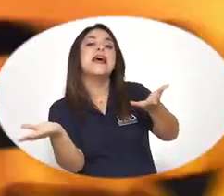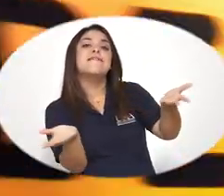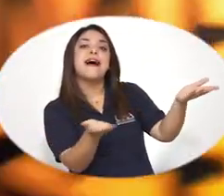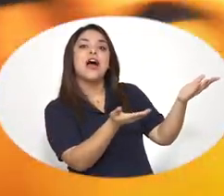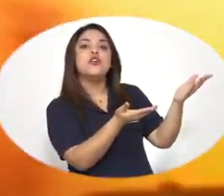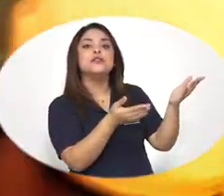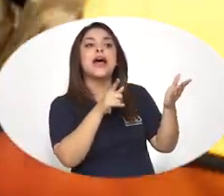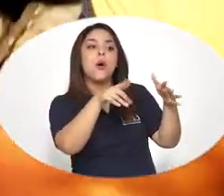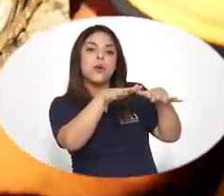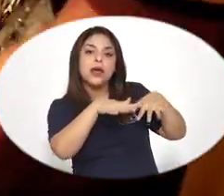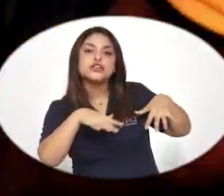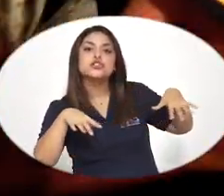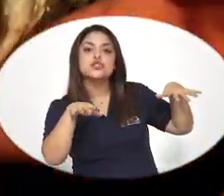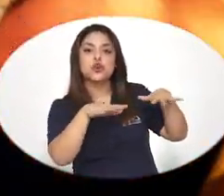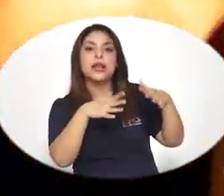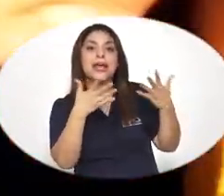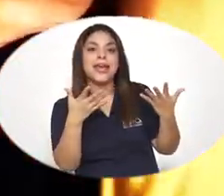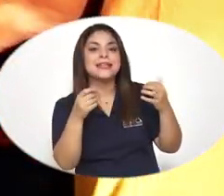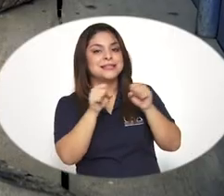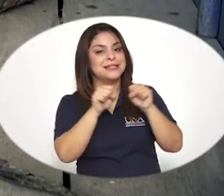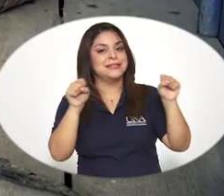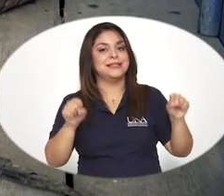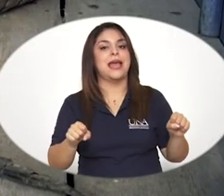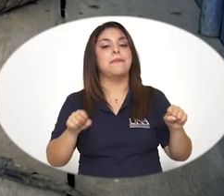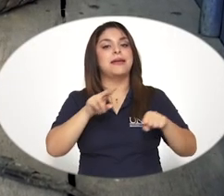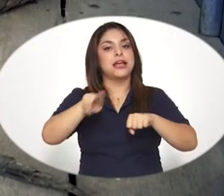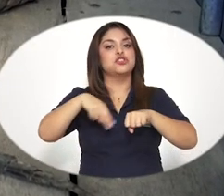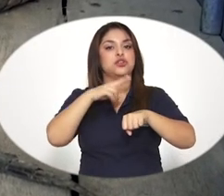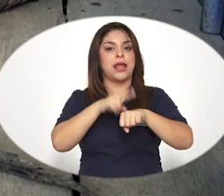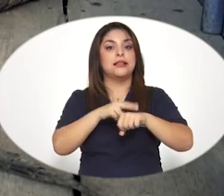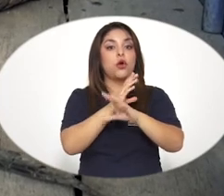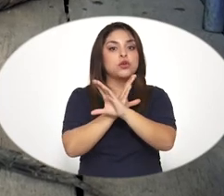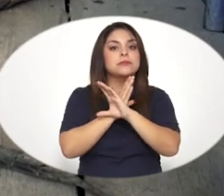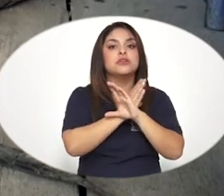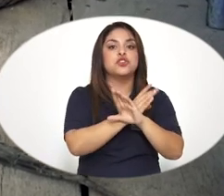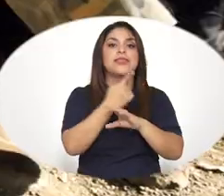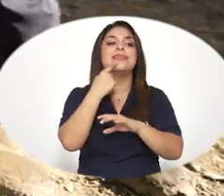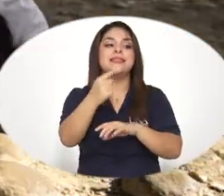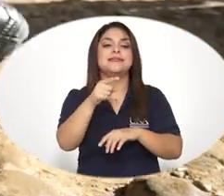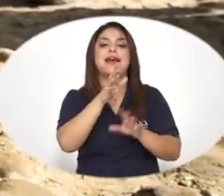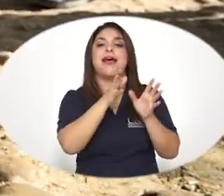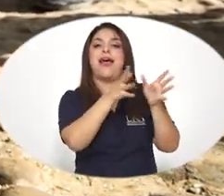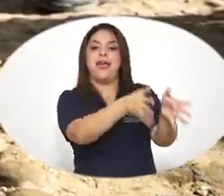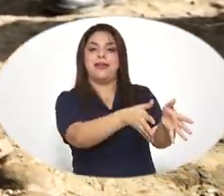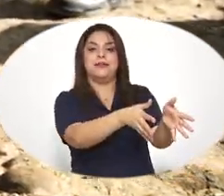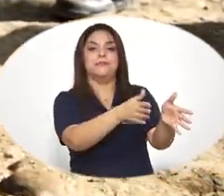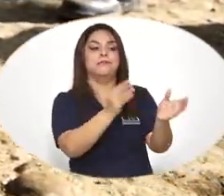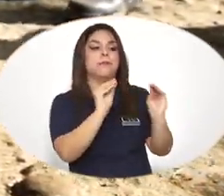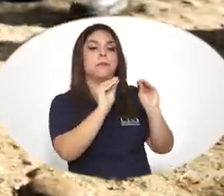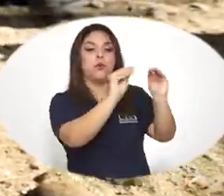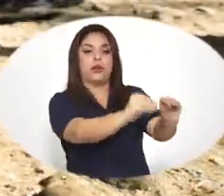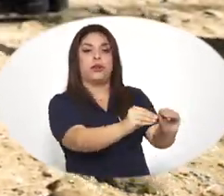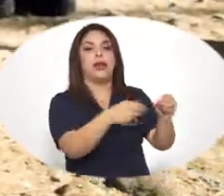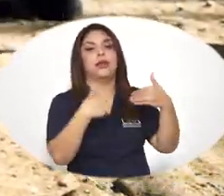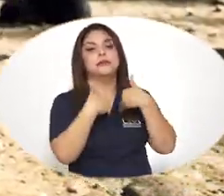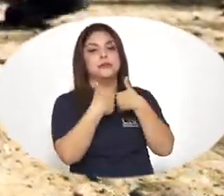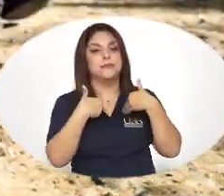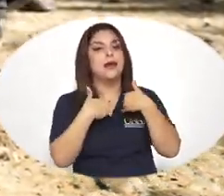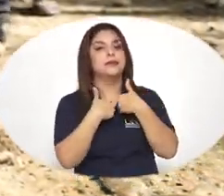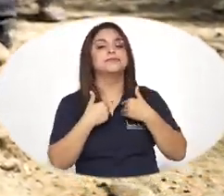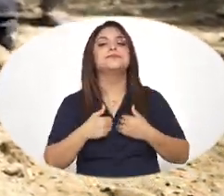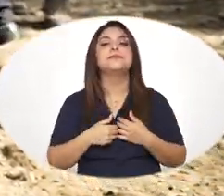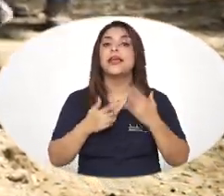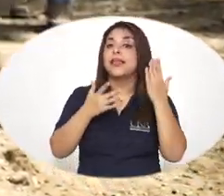Y trasladarlos hacia una zona en la cual el Sistema Nacional de Áreas de Conservación nos indica que tenemos que relocalizar